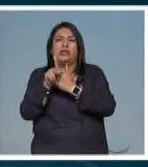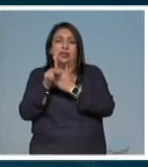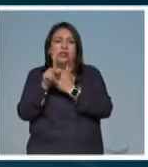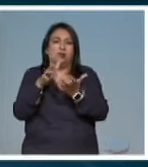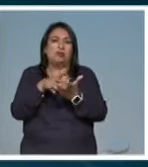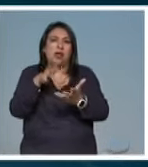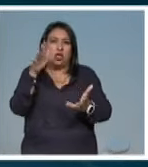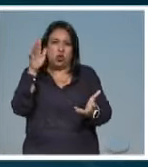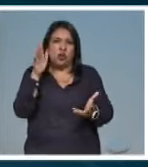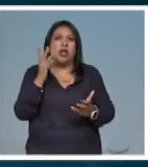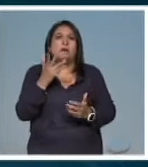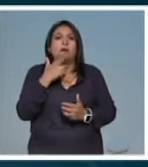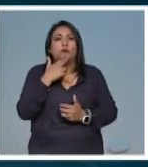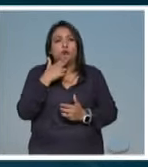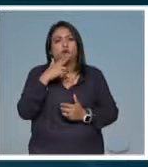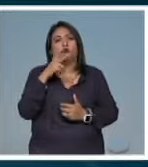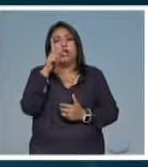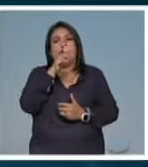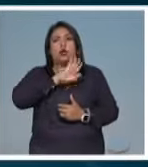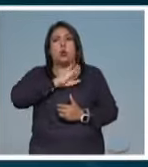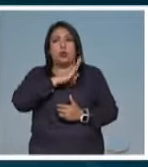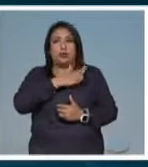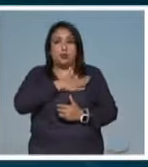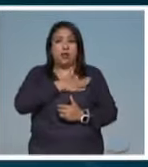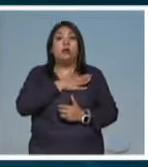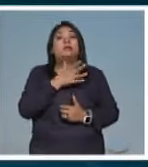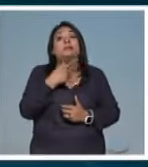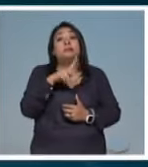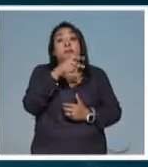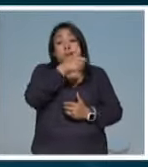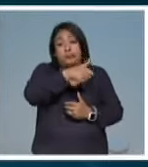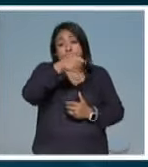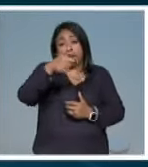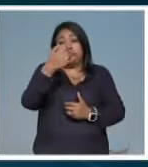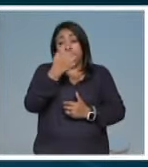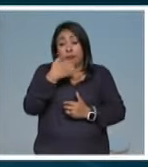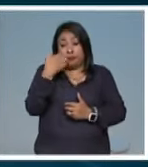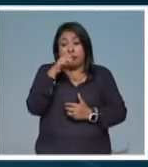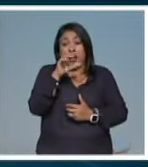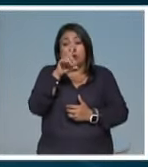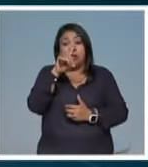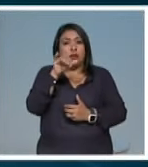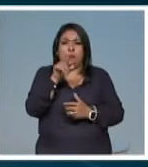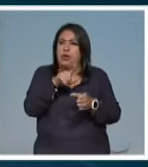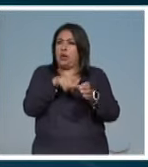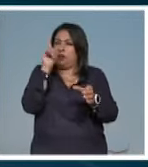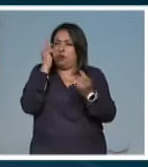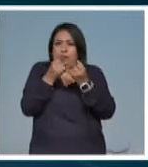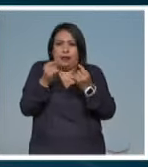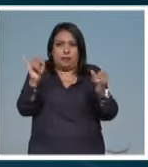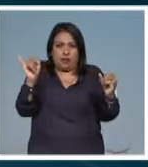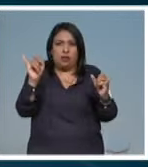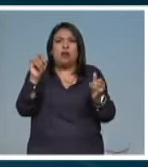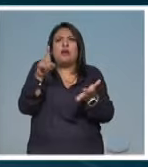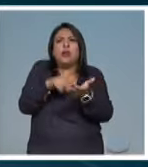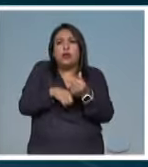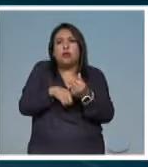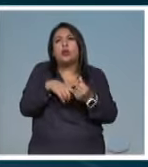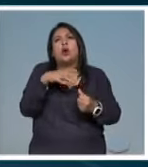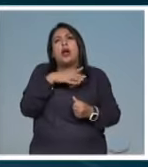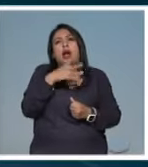cantidad de países en los cuales se habla lengua española. Sin embargo, cada una de estas academias es independiente, recoge cuáles